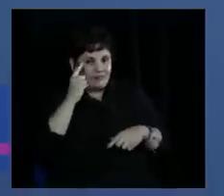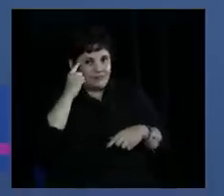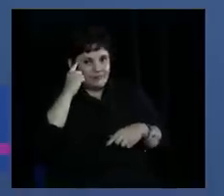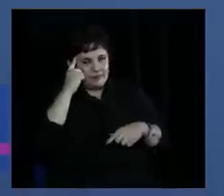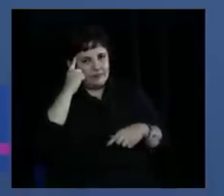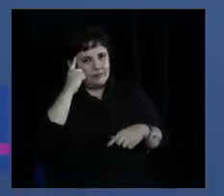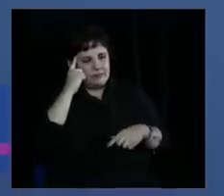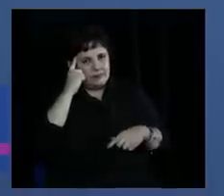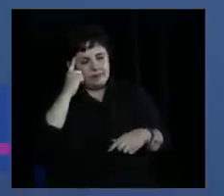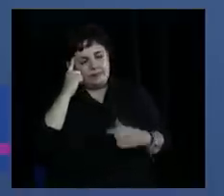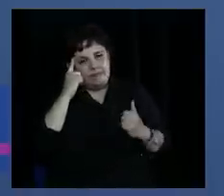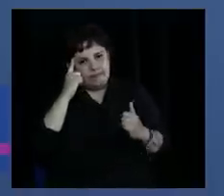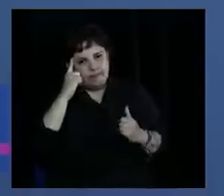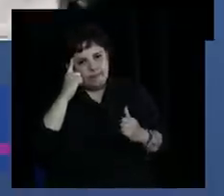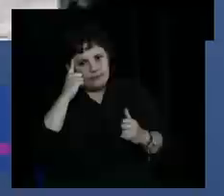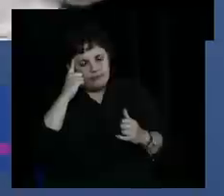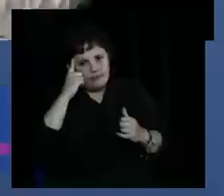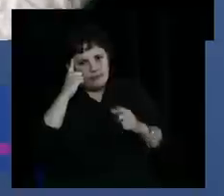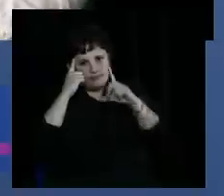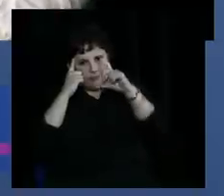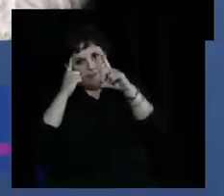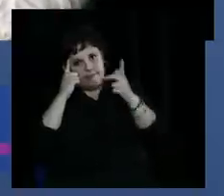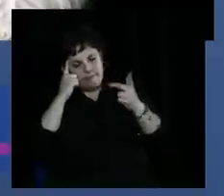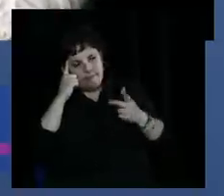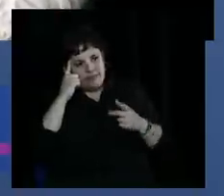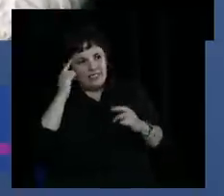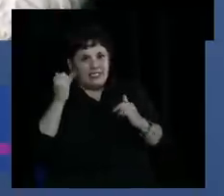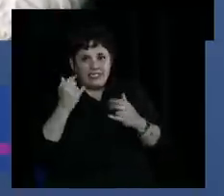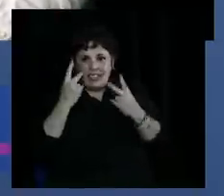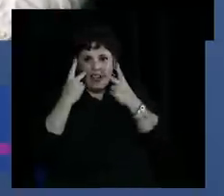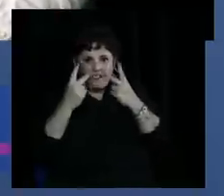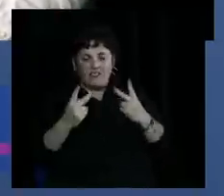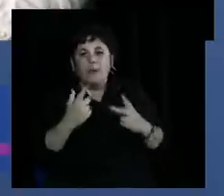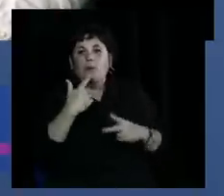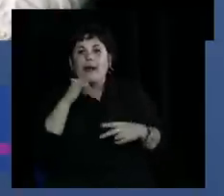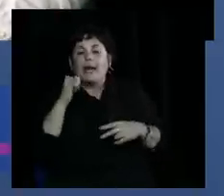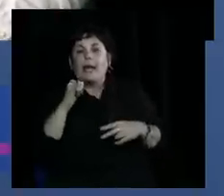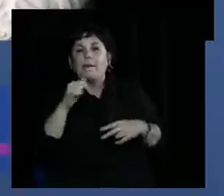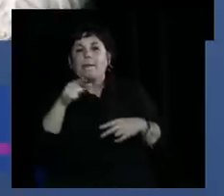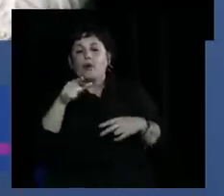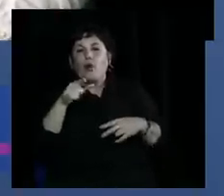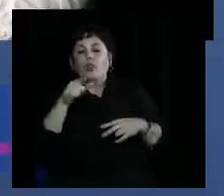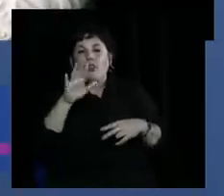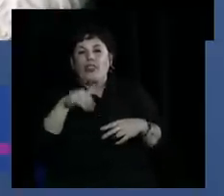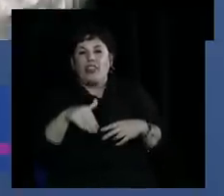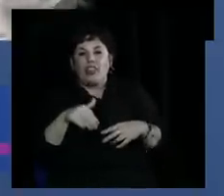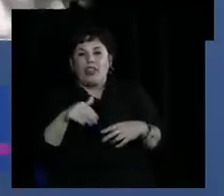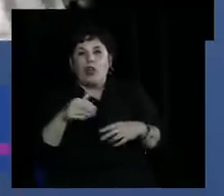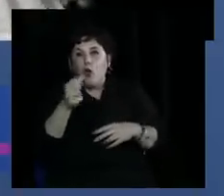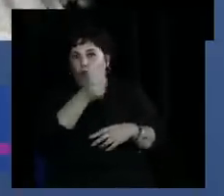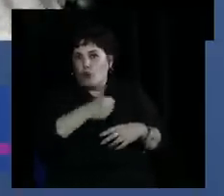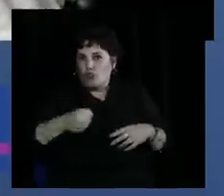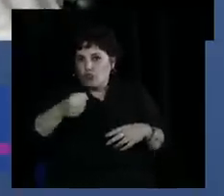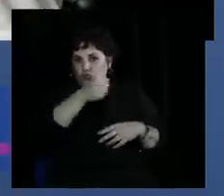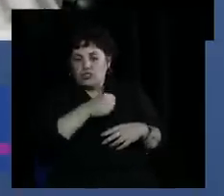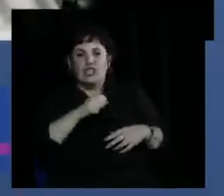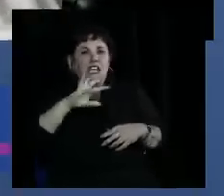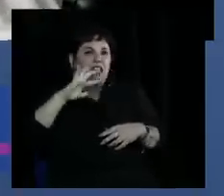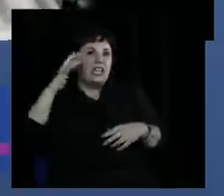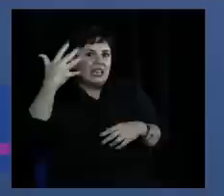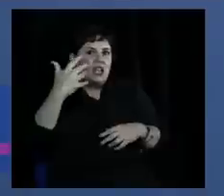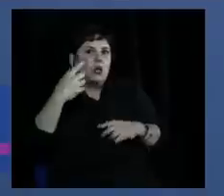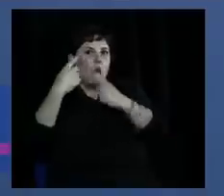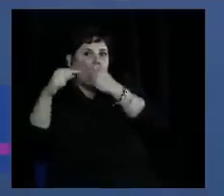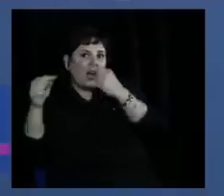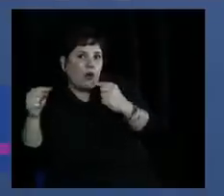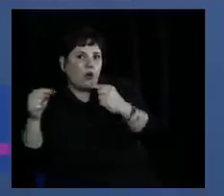sí, sí, claro. Por supuesto. Ya lo vimos además el ejemplo con el tema de las ollas, ¿no? Para el interior es una